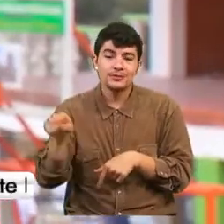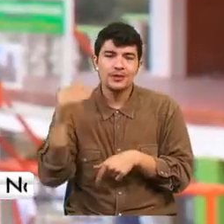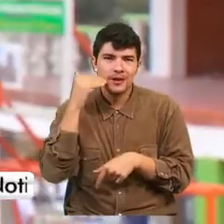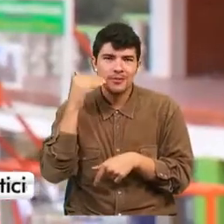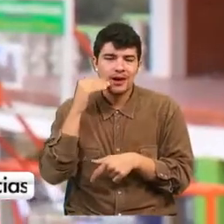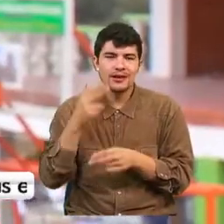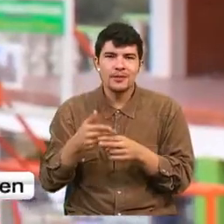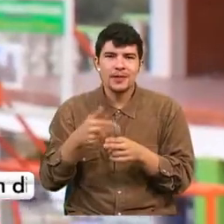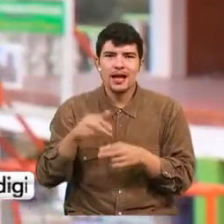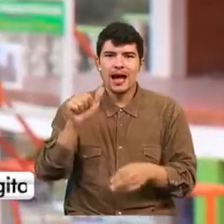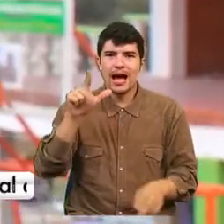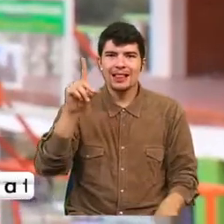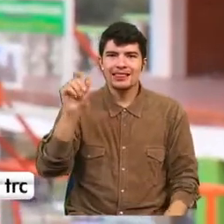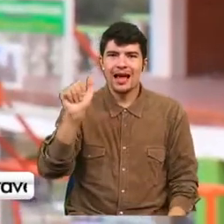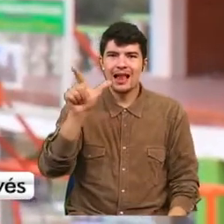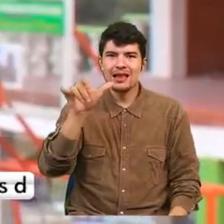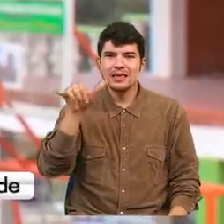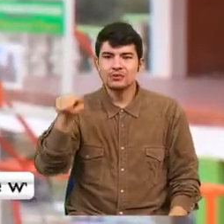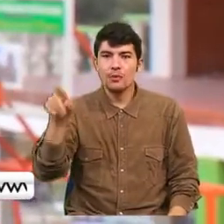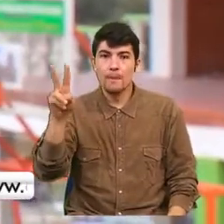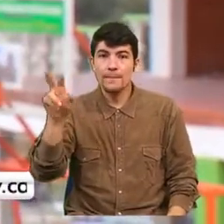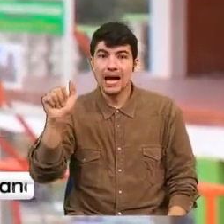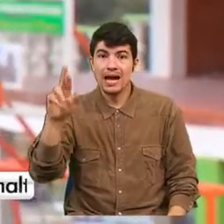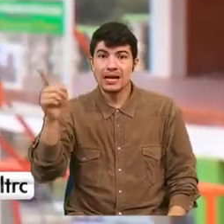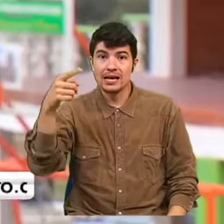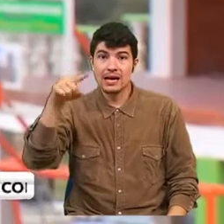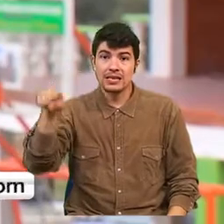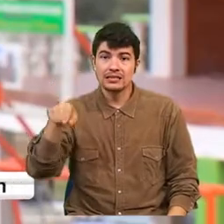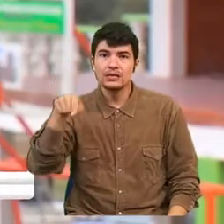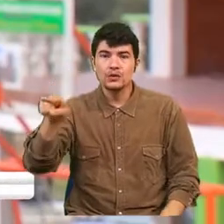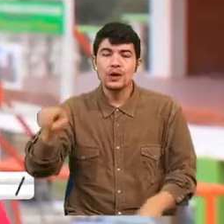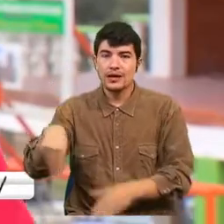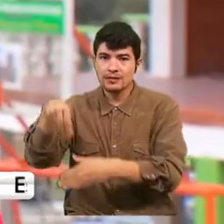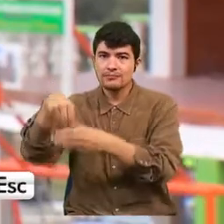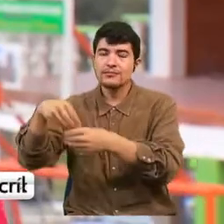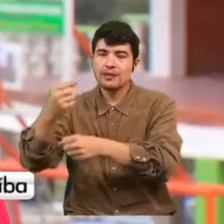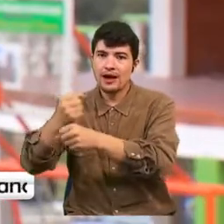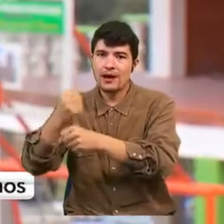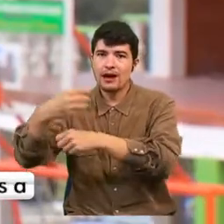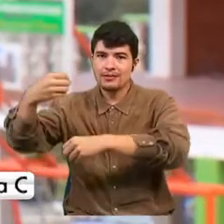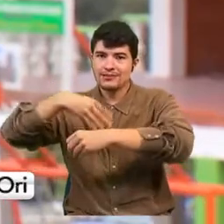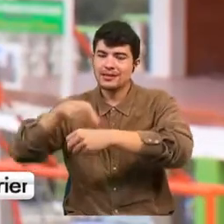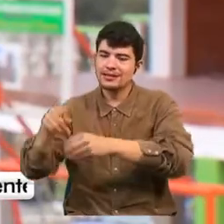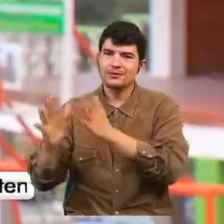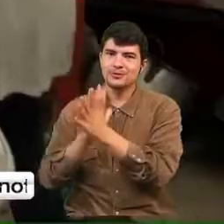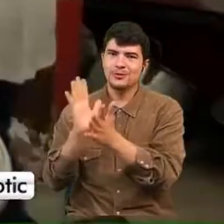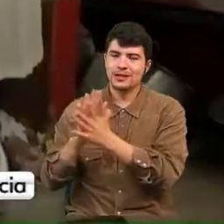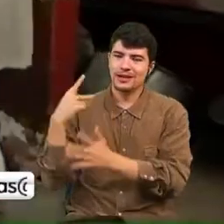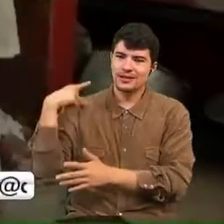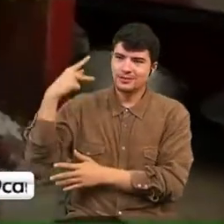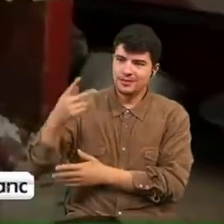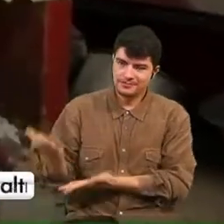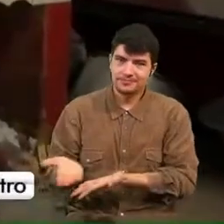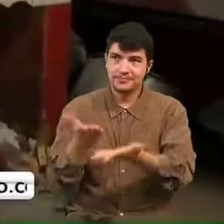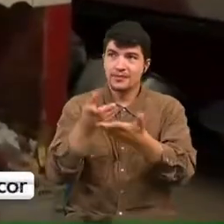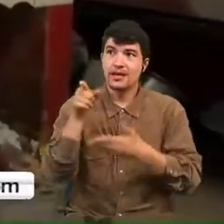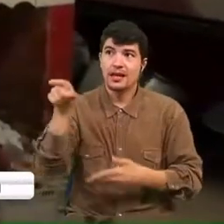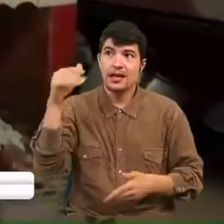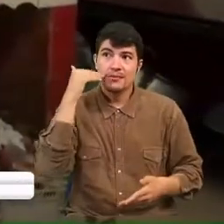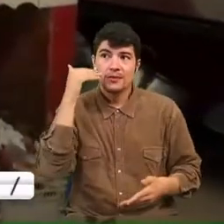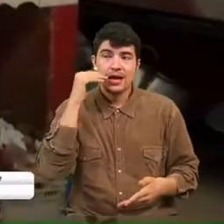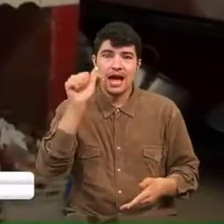Aldalí Vargas, hace parte de la Plaza de Mercado, nos contó su historia y esto fue lo que nos encontramos. Ella